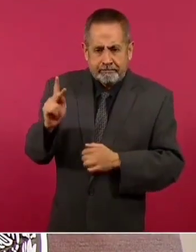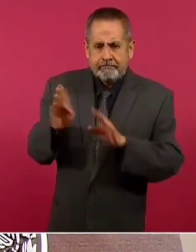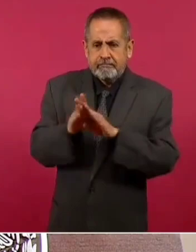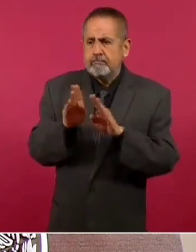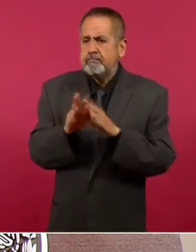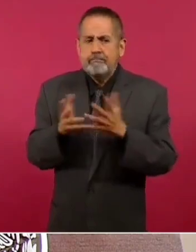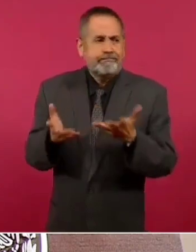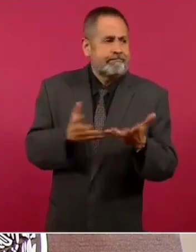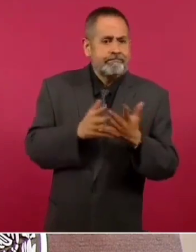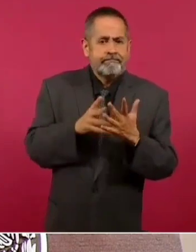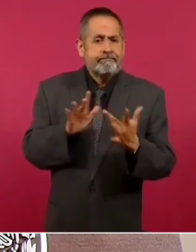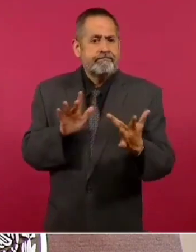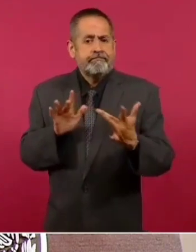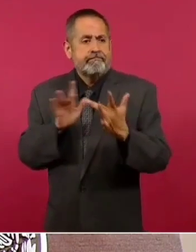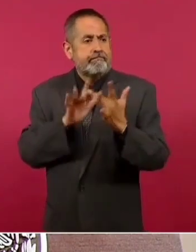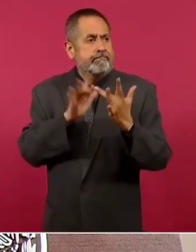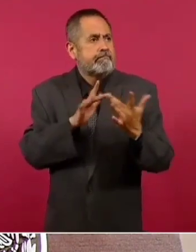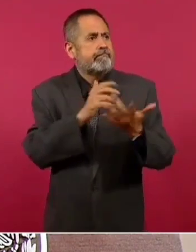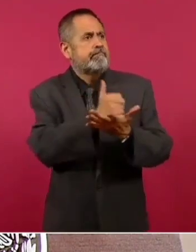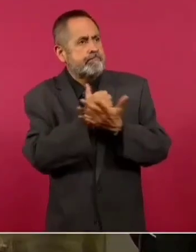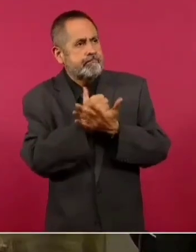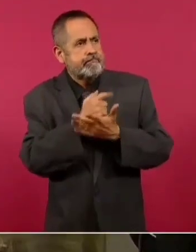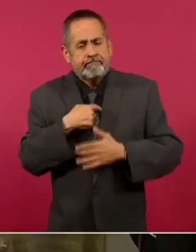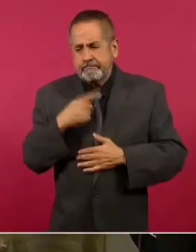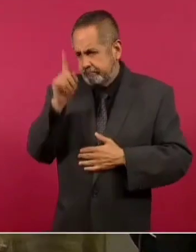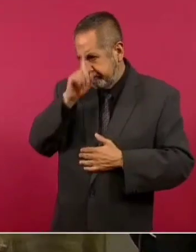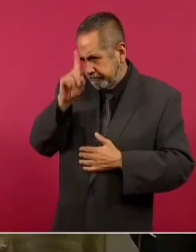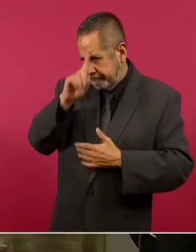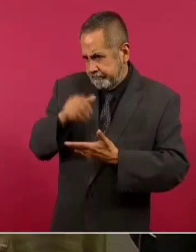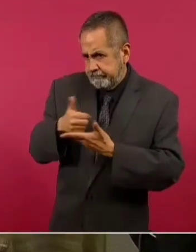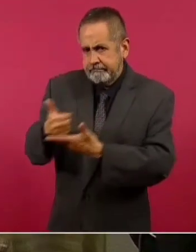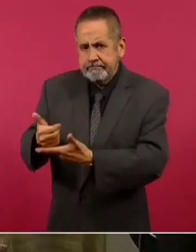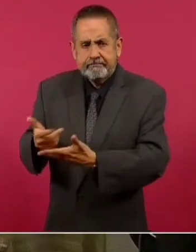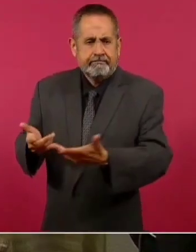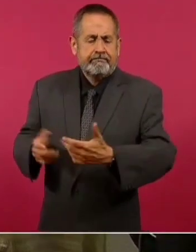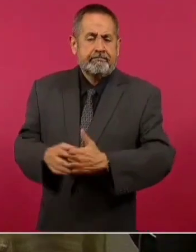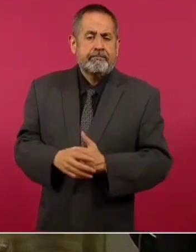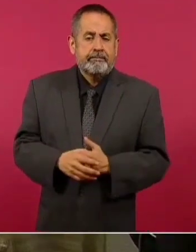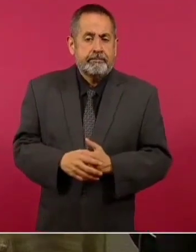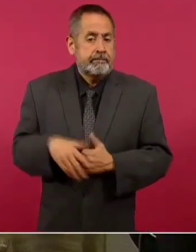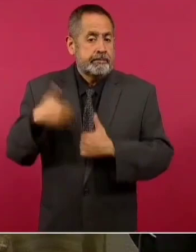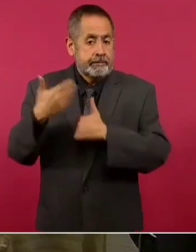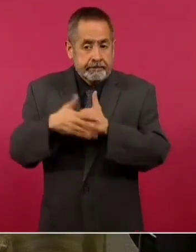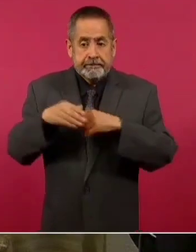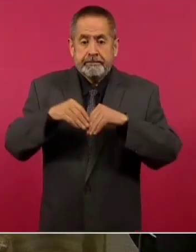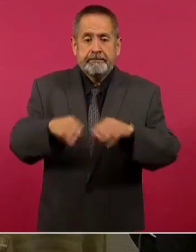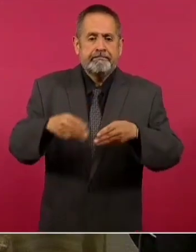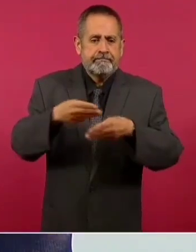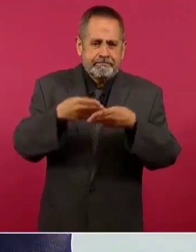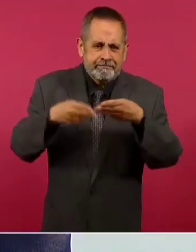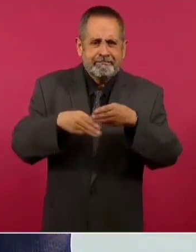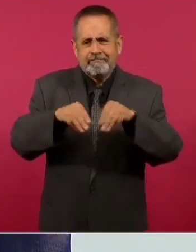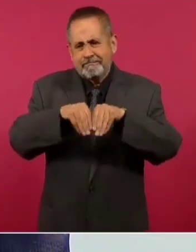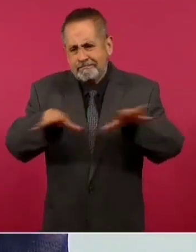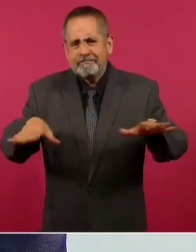contactar alternativas de ayuda en el sistema de salud. Estaremos desarrollando materiales